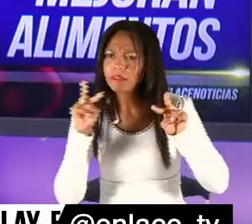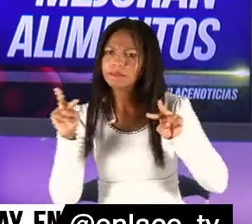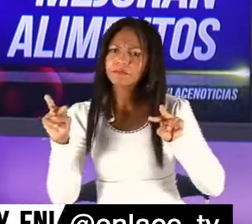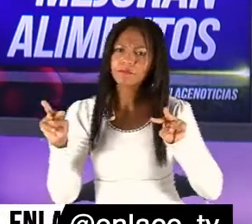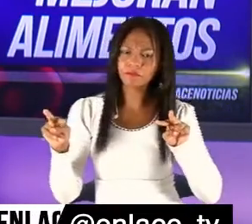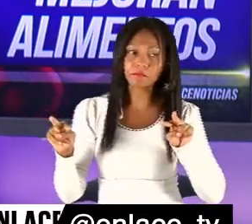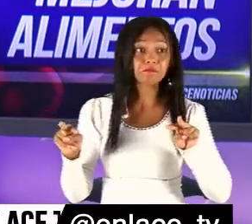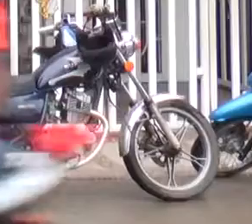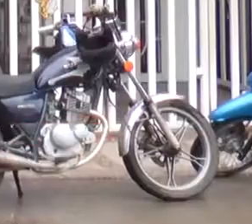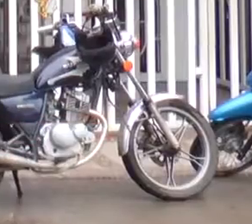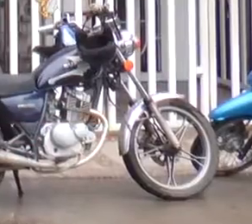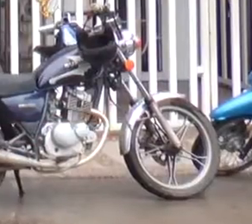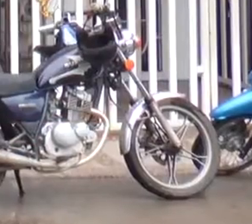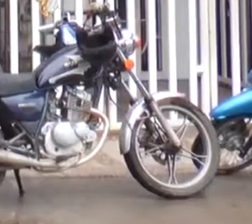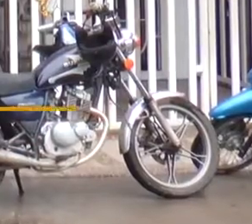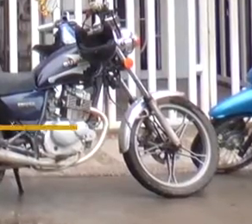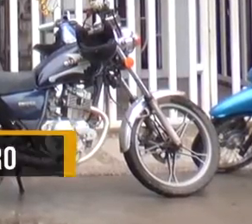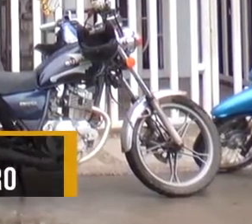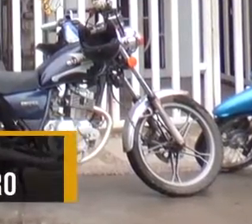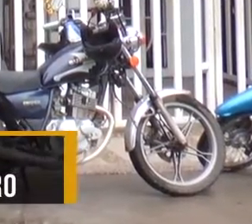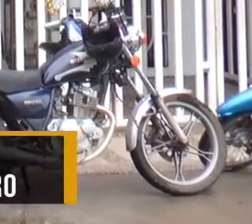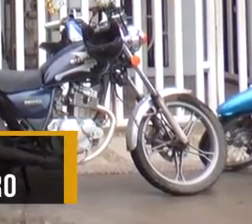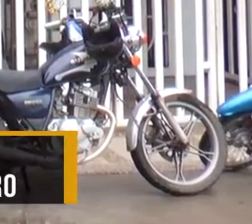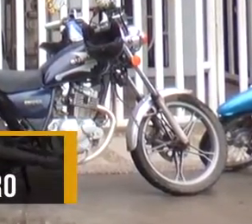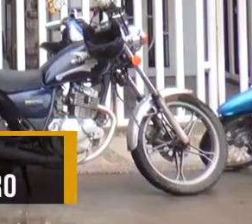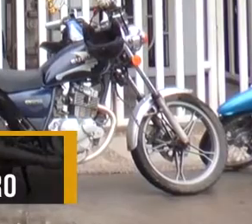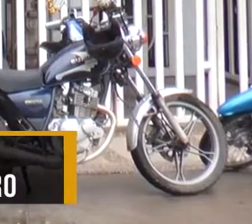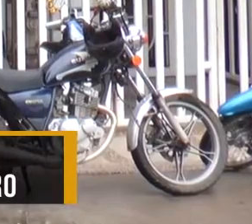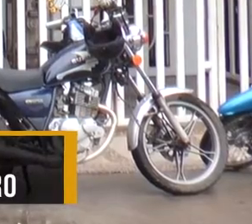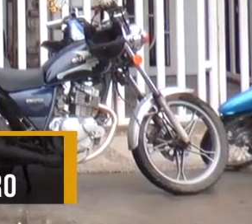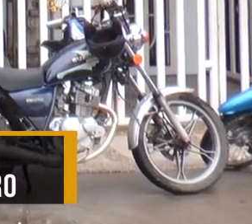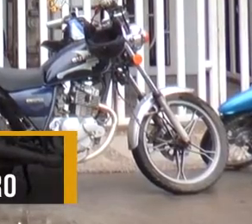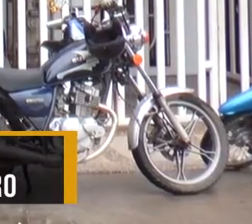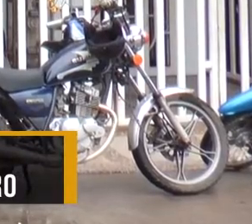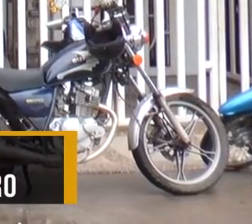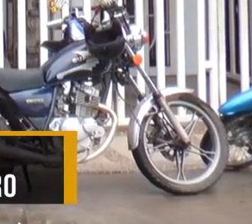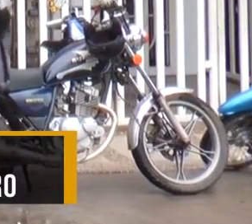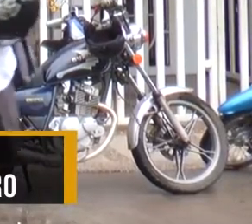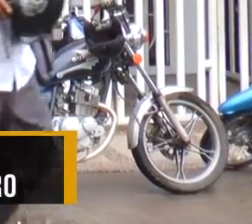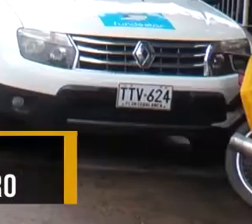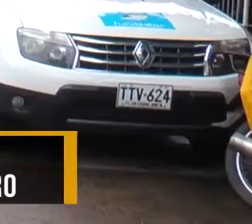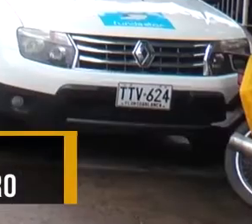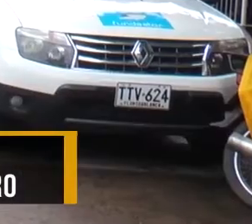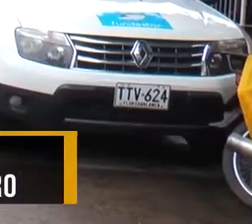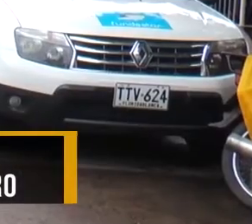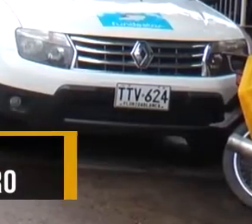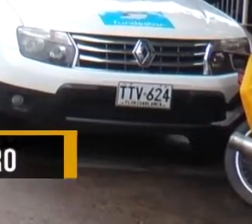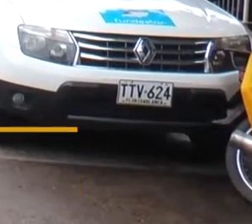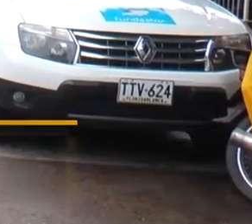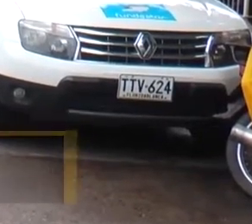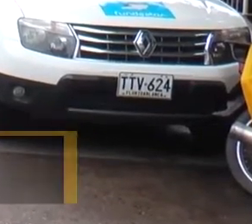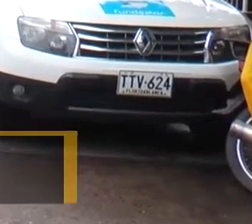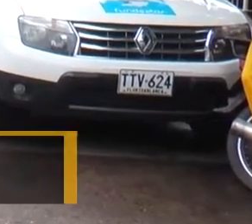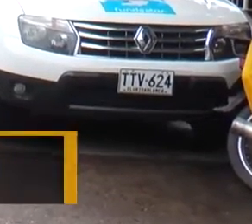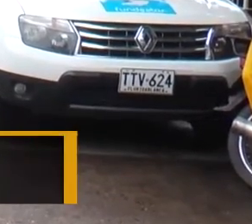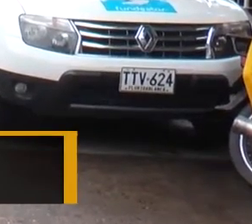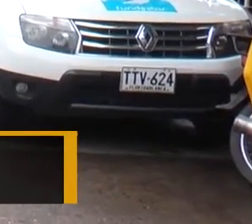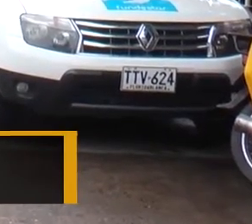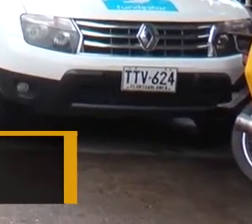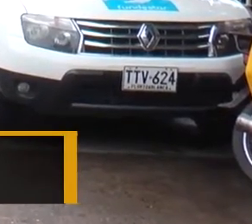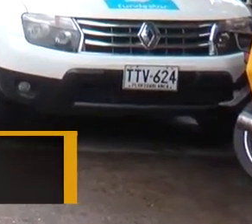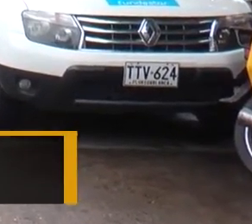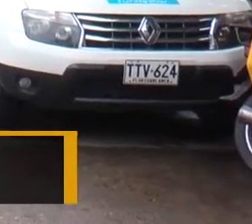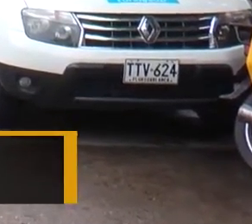que mejoró el servicio. Enlace Noticias inició este sábado un recorrido por el nororiente de Barranca Bermeja para conocer de primera mano sobre las